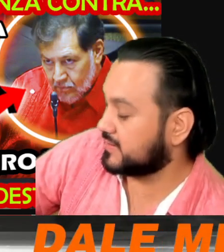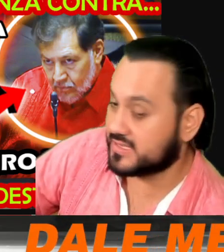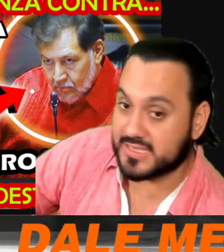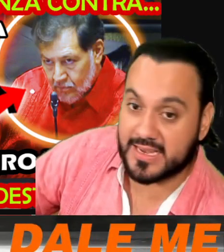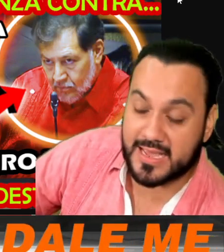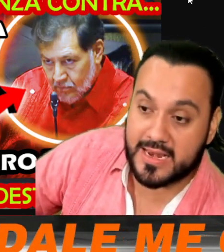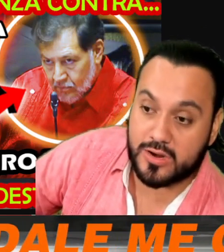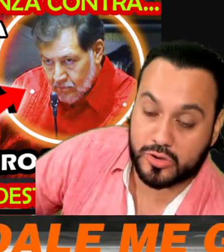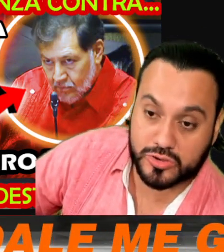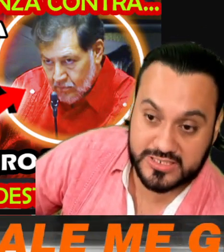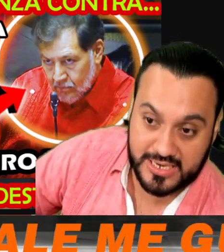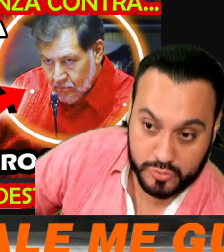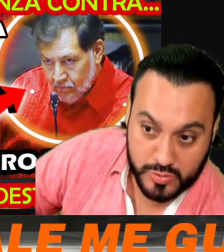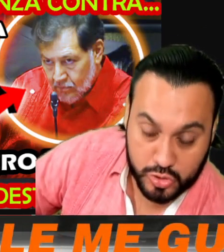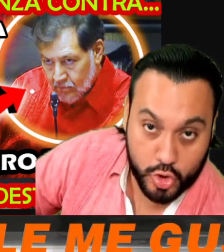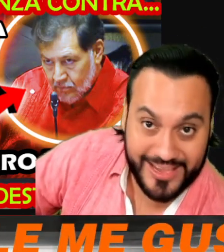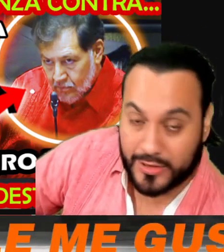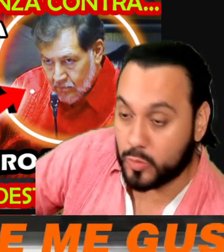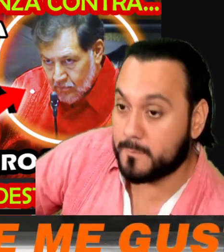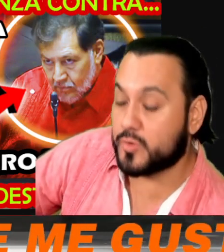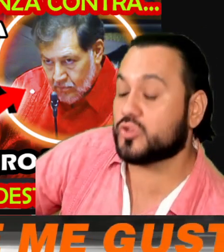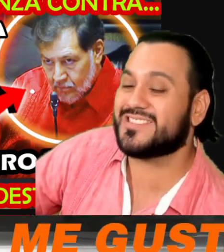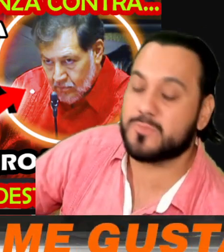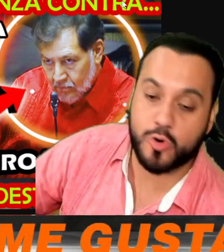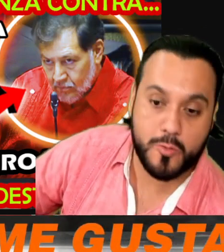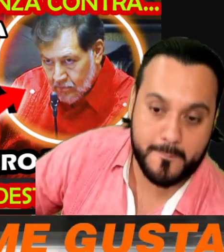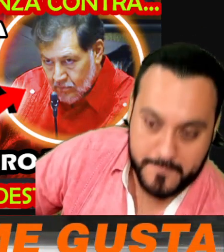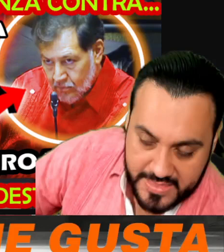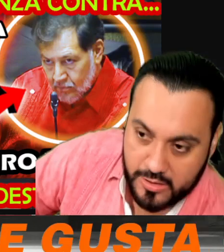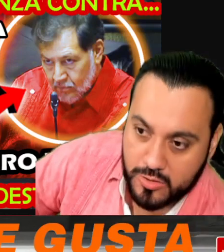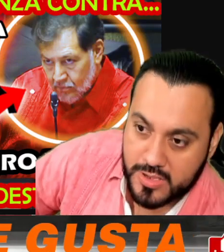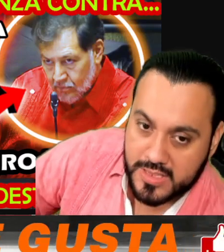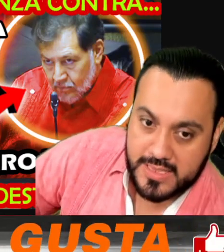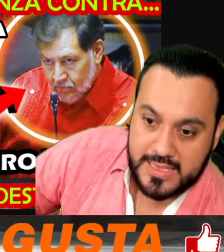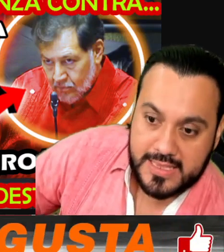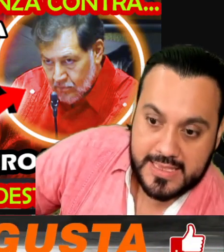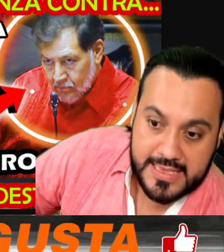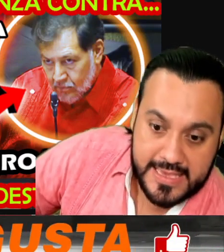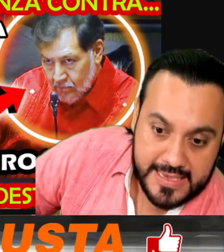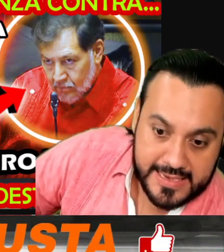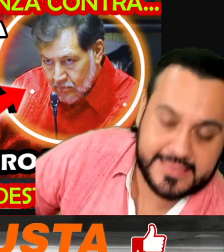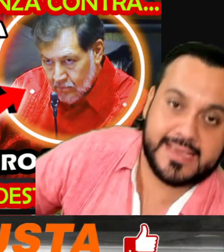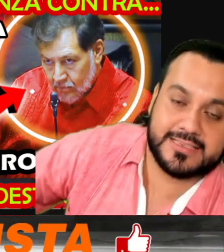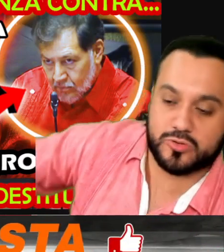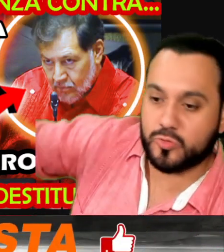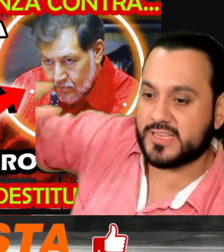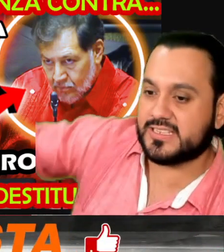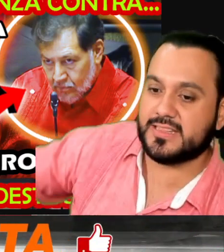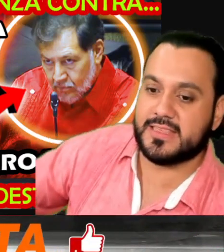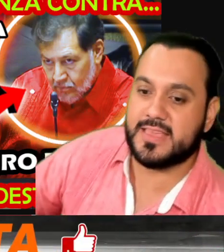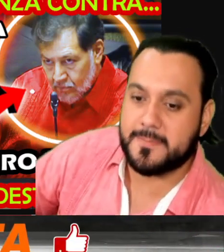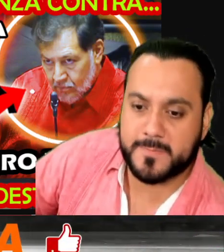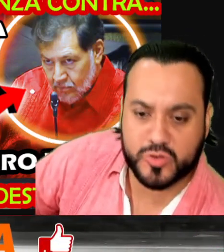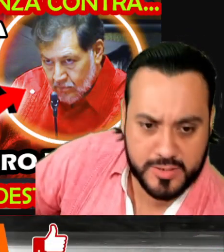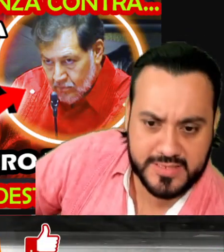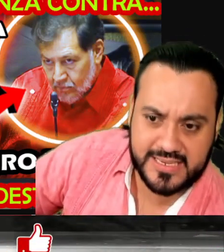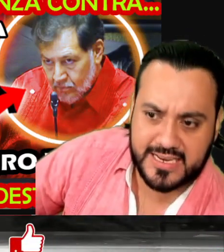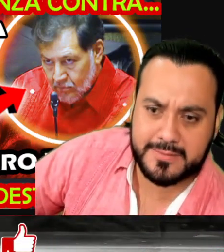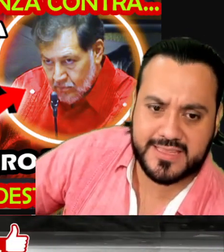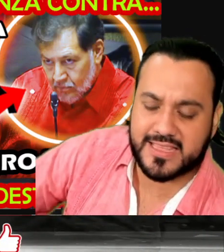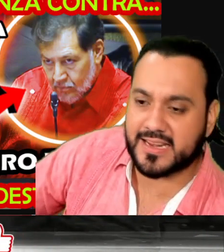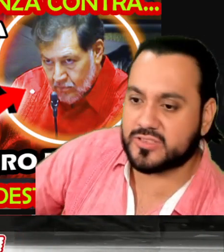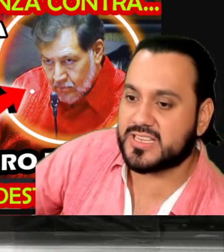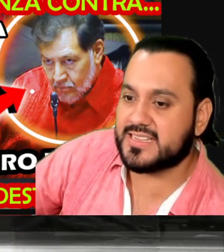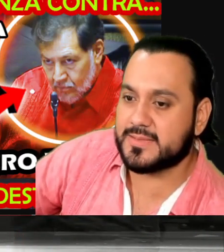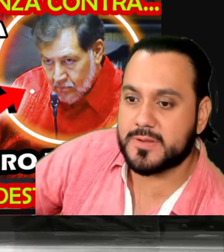sociales suscríbete a este canal nos estaremos viendo en un próximo vídeo y que tengas un excelente día suscríbete